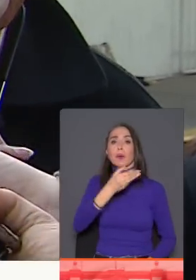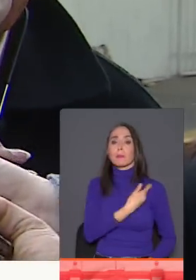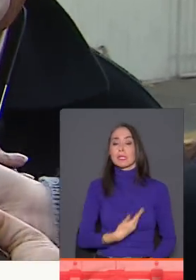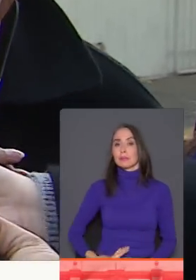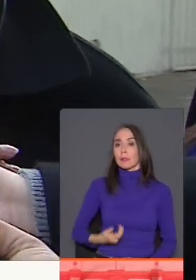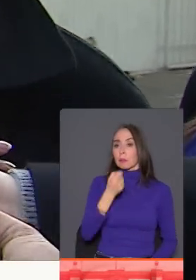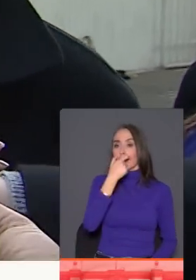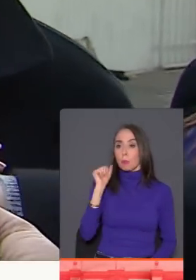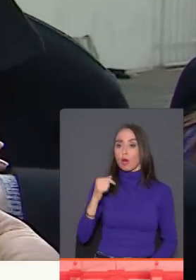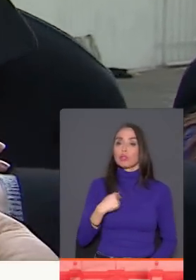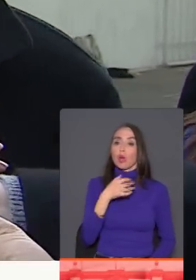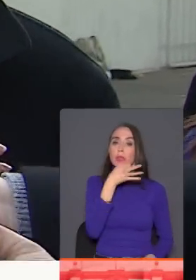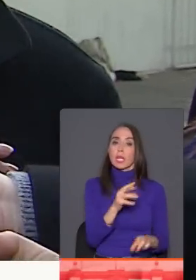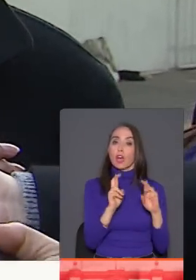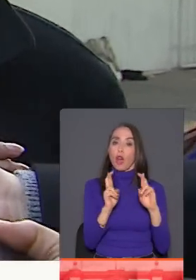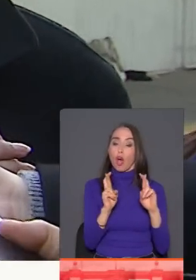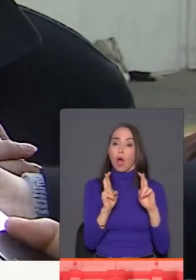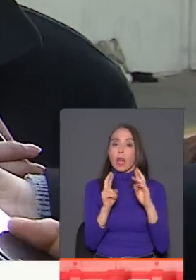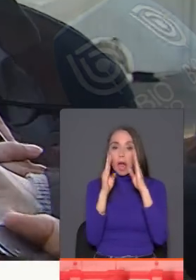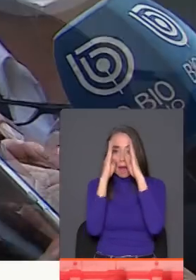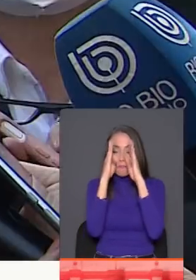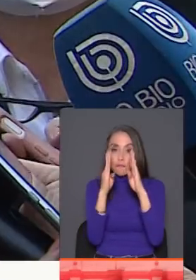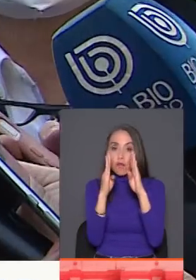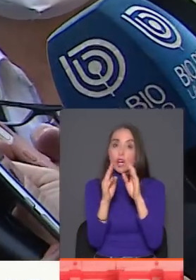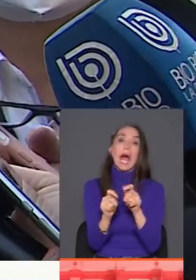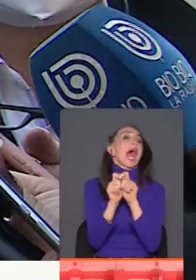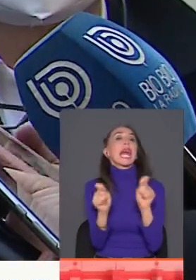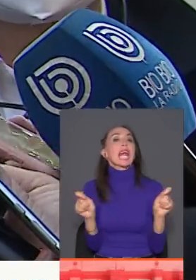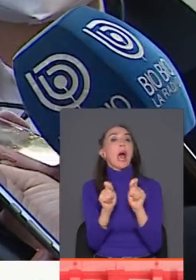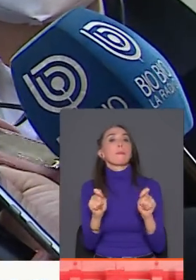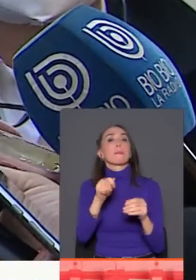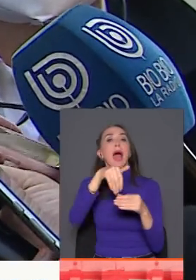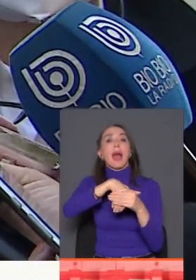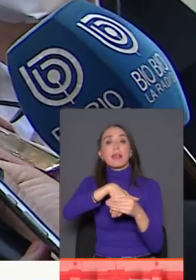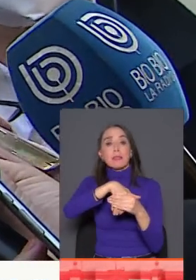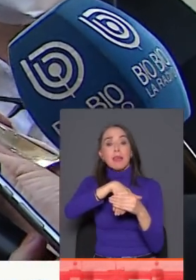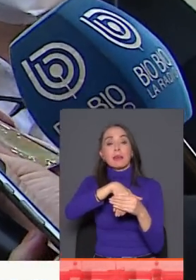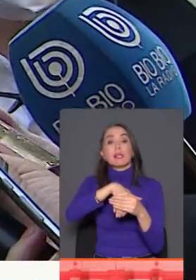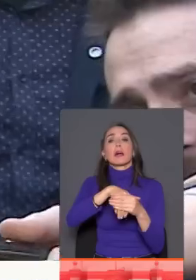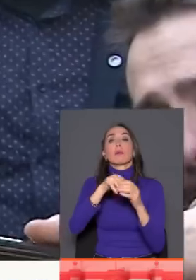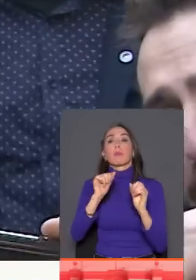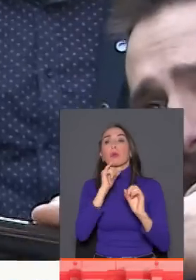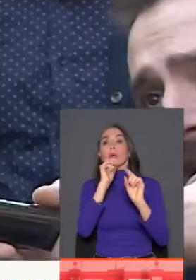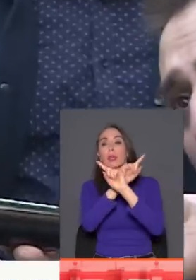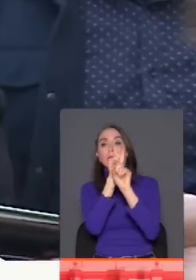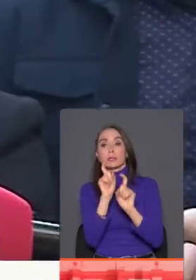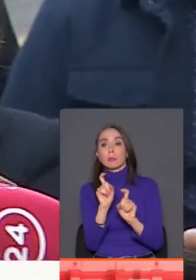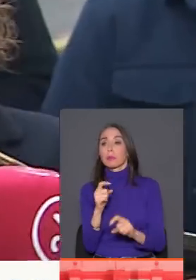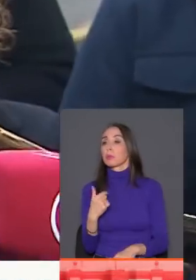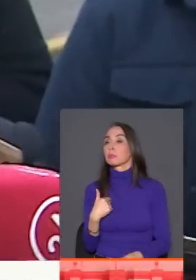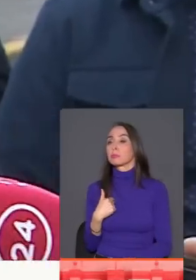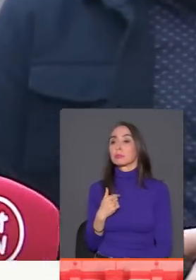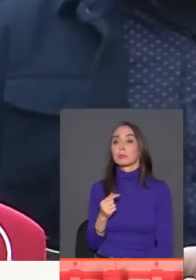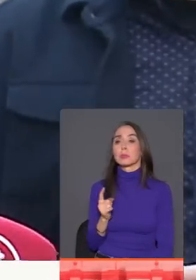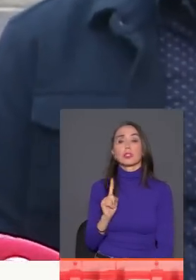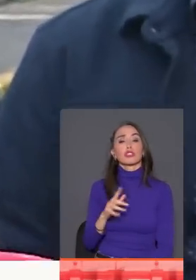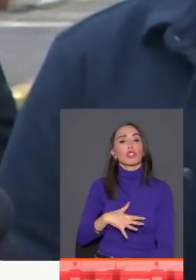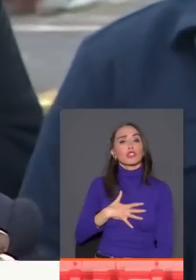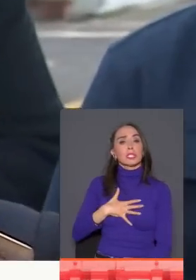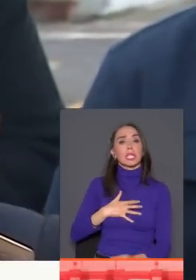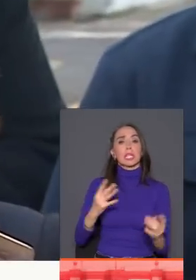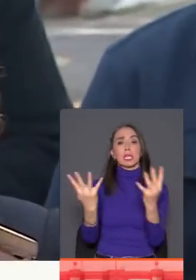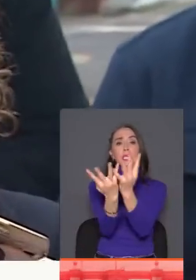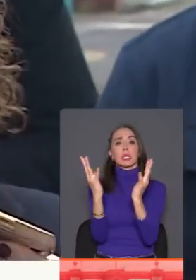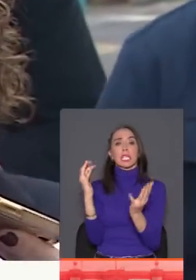había que ojalá poder centrarnos más en lo que era la campaña planteamos que podía generar un poquito de incertidumbre no sentí quejas sino